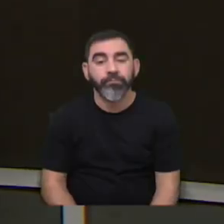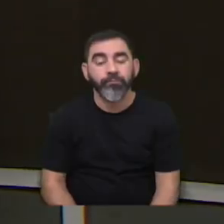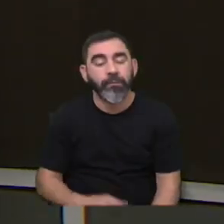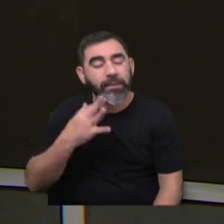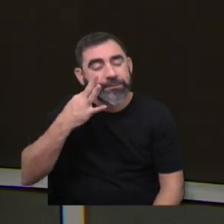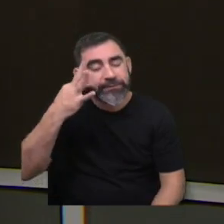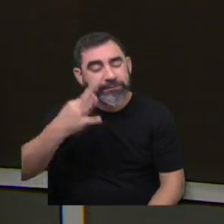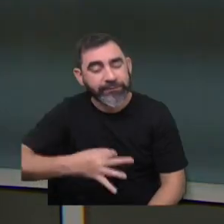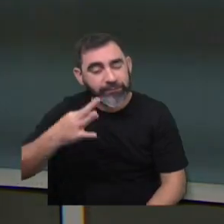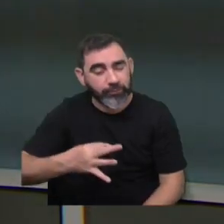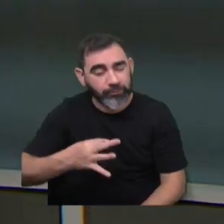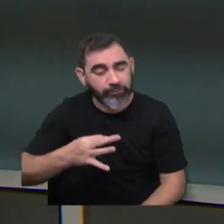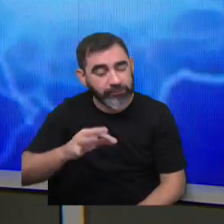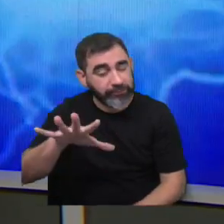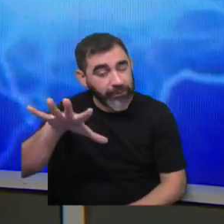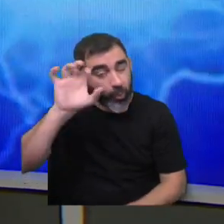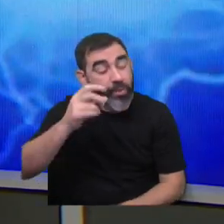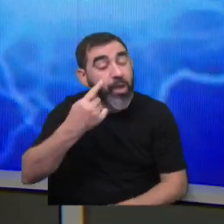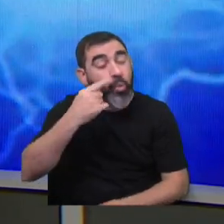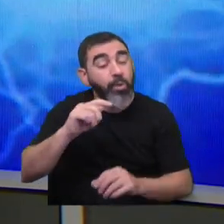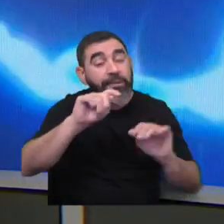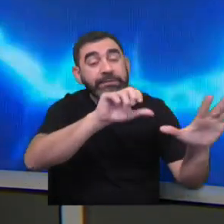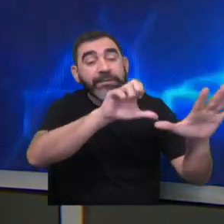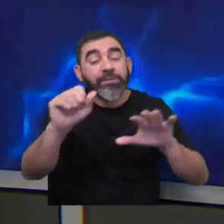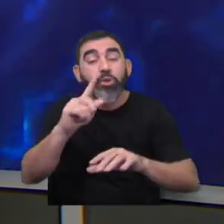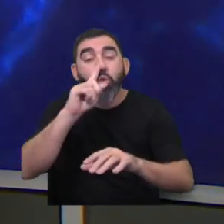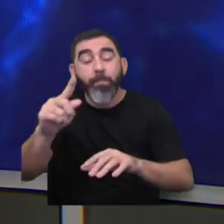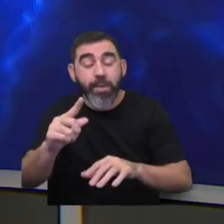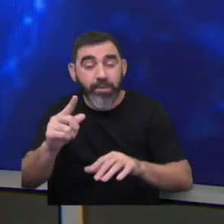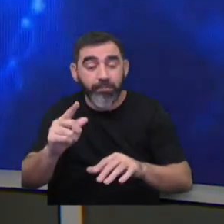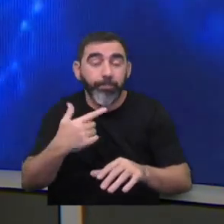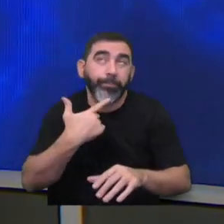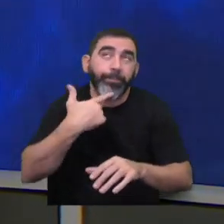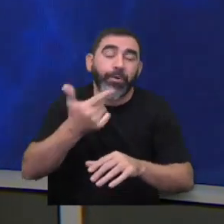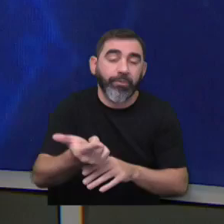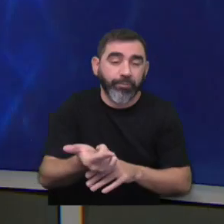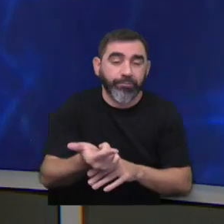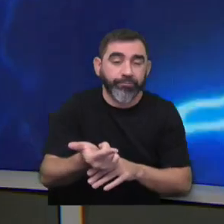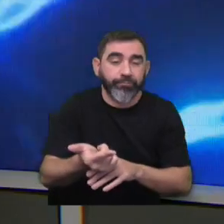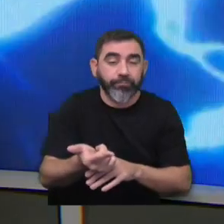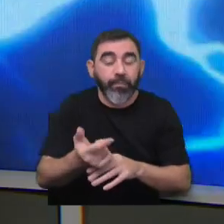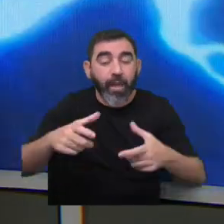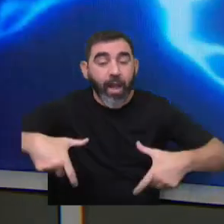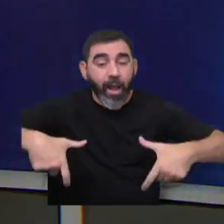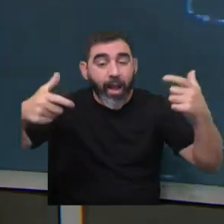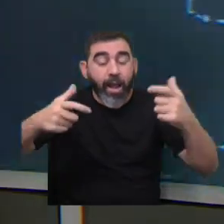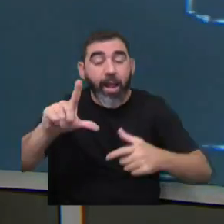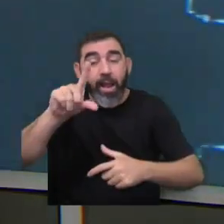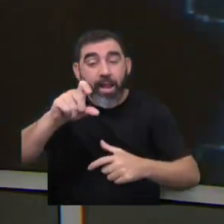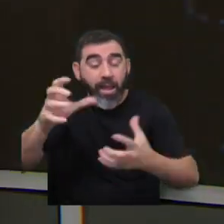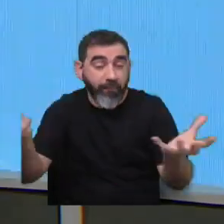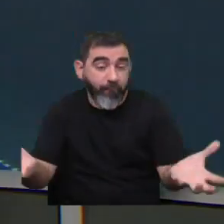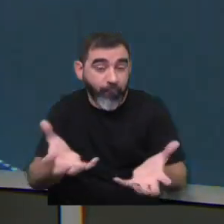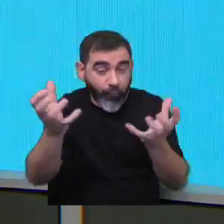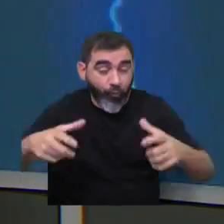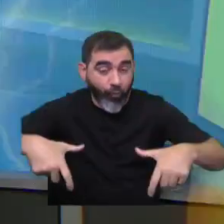Seguramente pudieron retener ese número, ¿no? 600.000 amperes como referencia. Un calefón eléctrico de los que